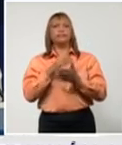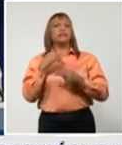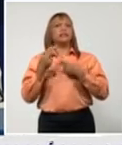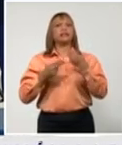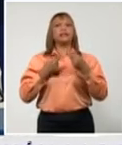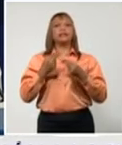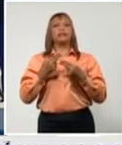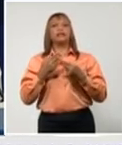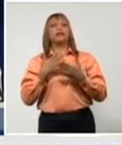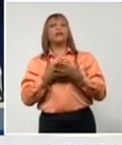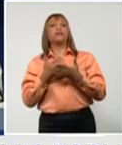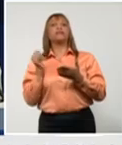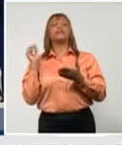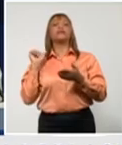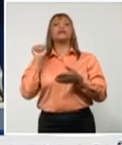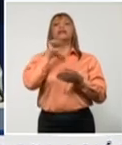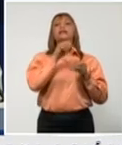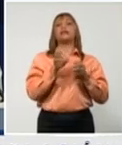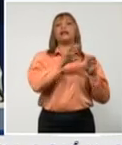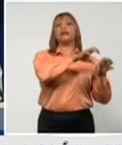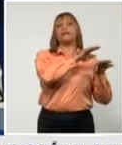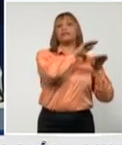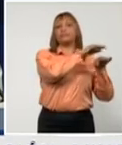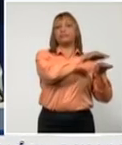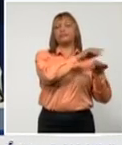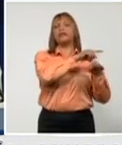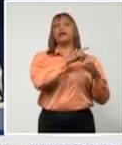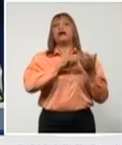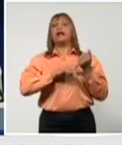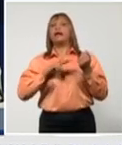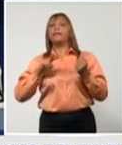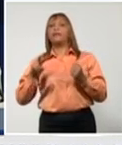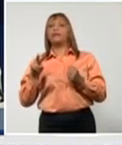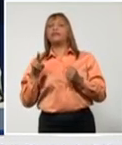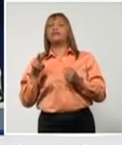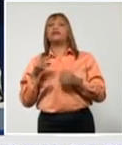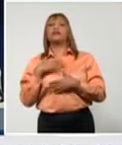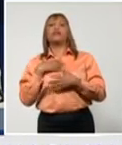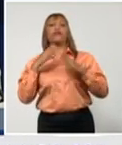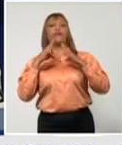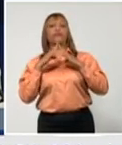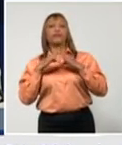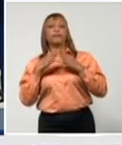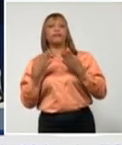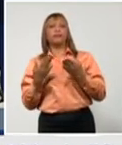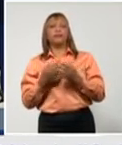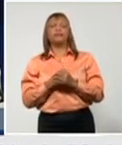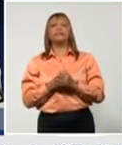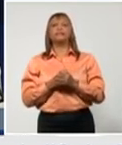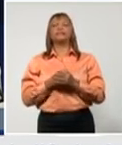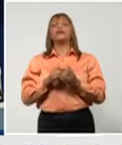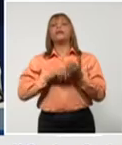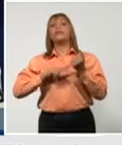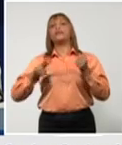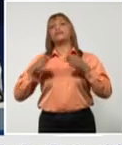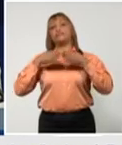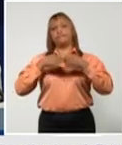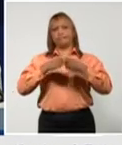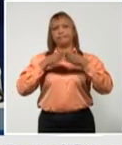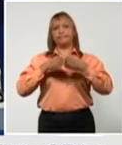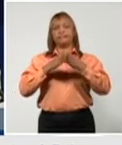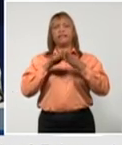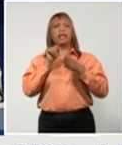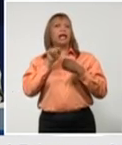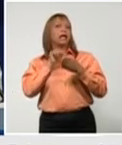se fue a un centro de aislamiento a la provincia de donde ella es, que es de la provincia Granma, y allí se